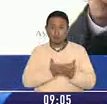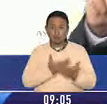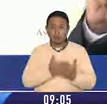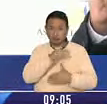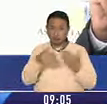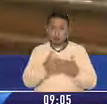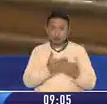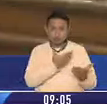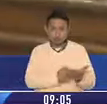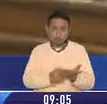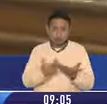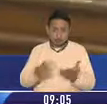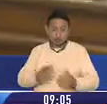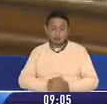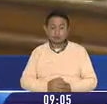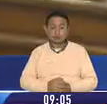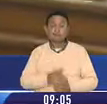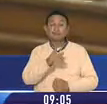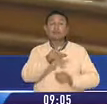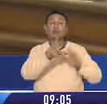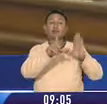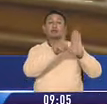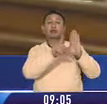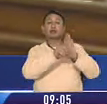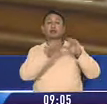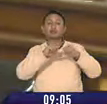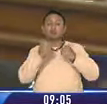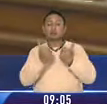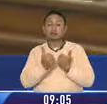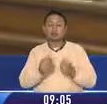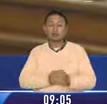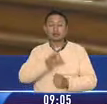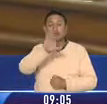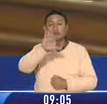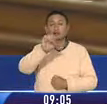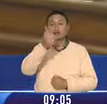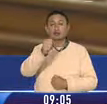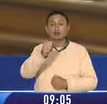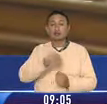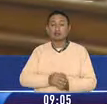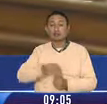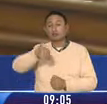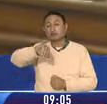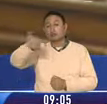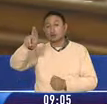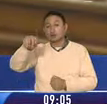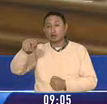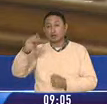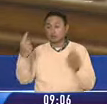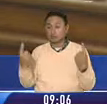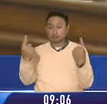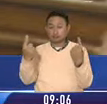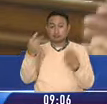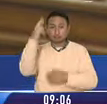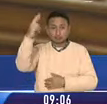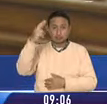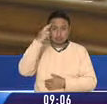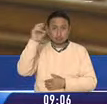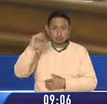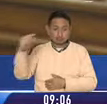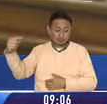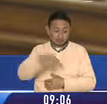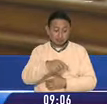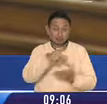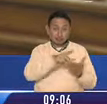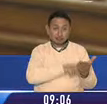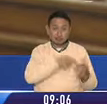asambleístas. La ley del asambleísta Torres y la ley del asambleísta Jurado tiene razón, no están en este proyecto